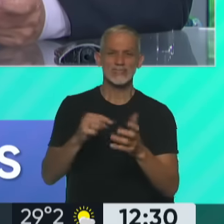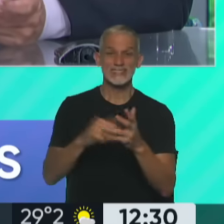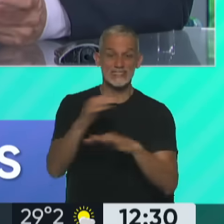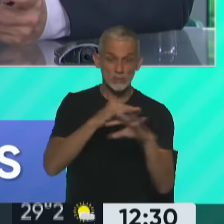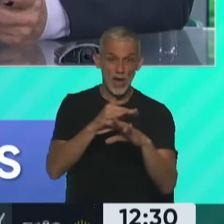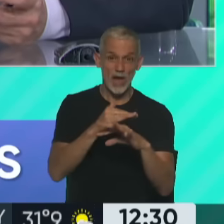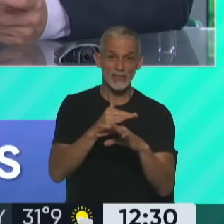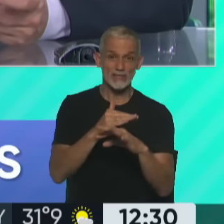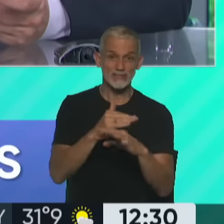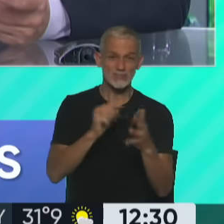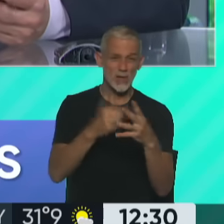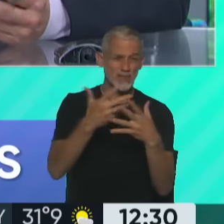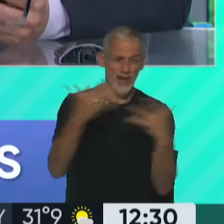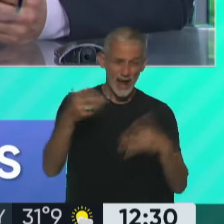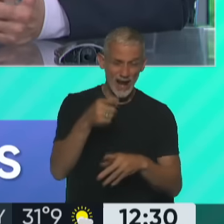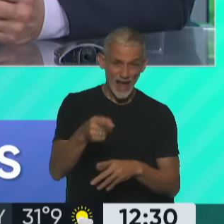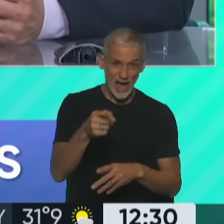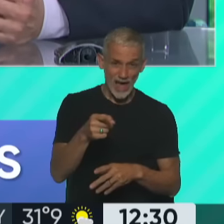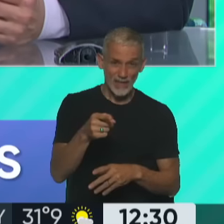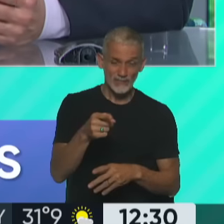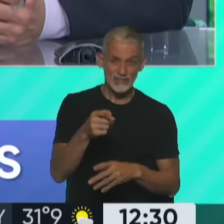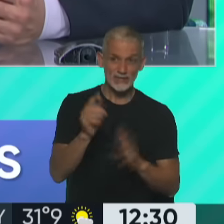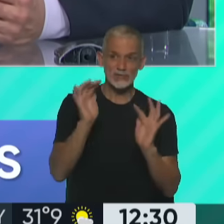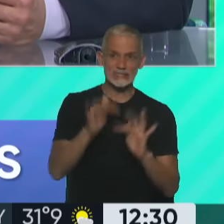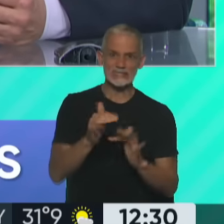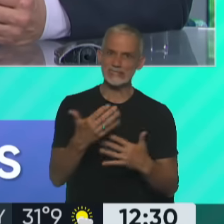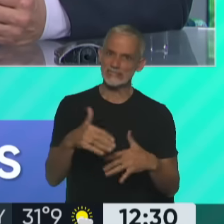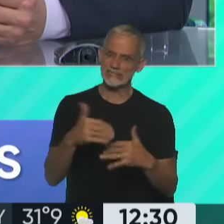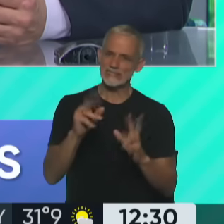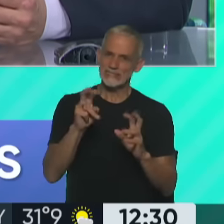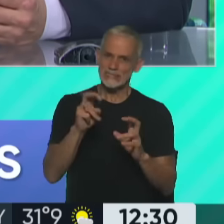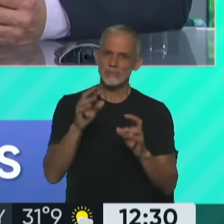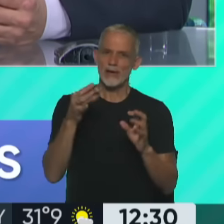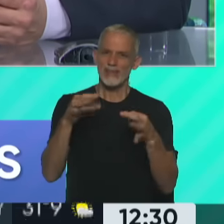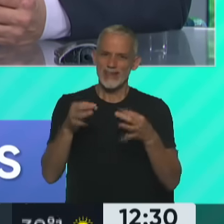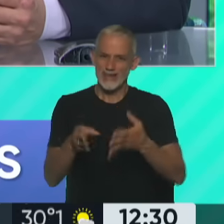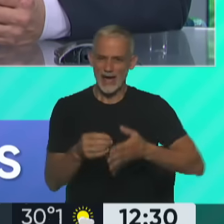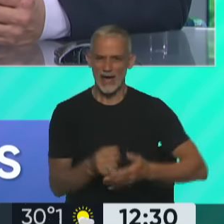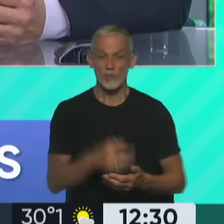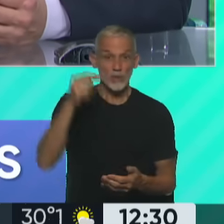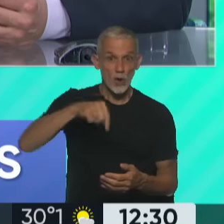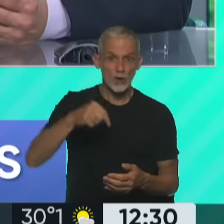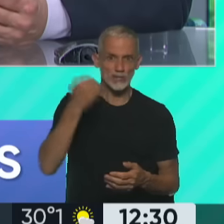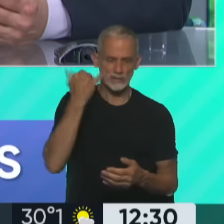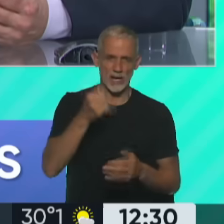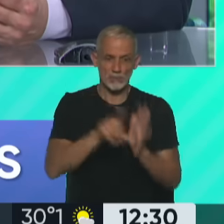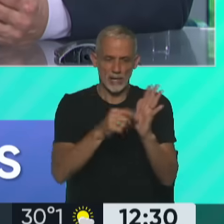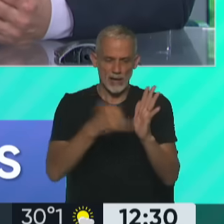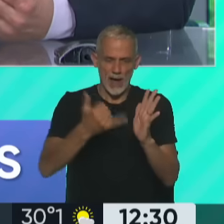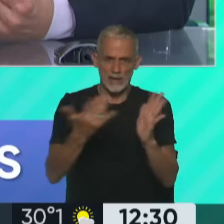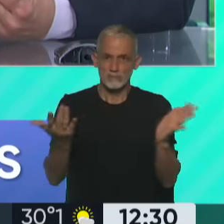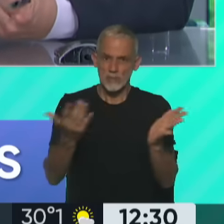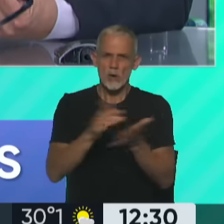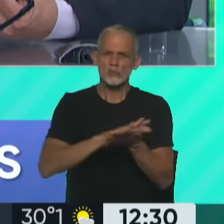de los grandes centros de concentración urbana, un tema muy delicado. Ya hoy es delicado, sí, claro, porque no podemos decir